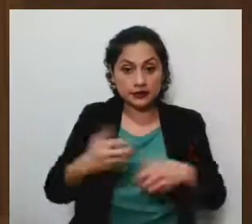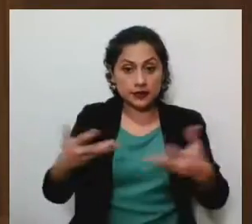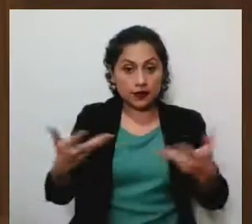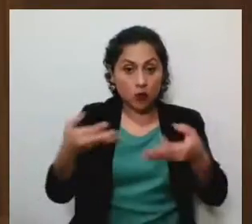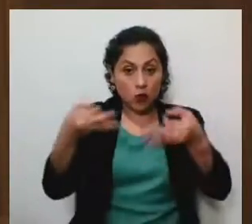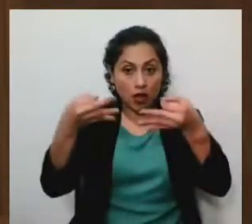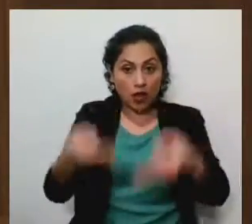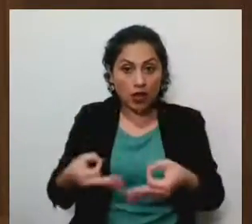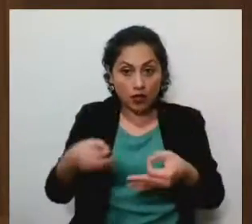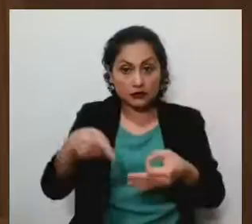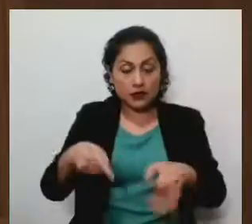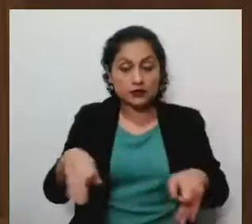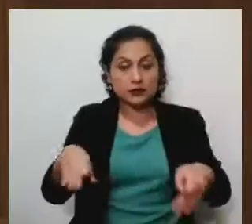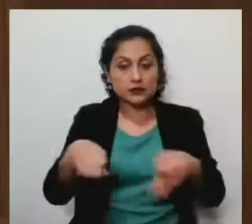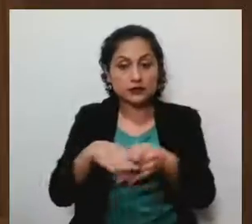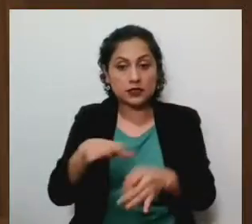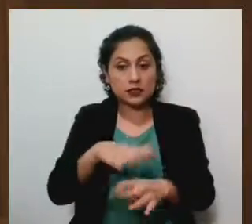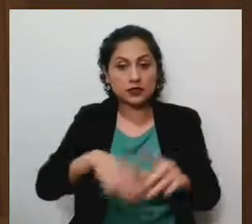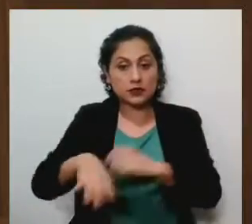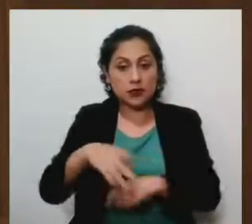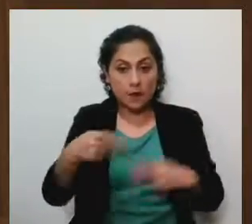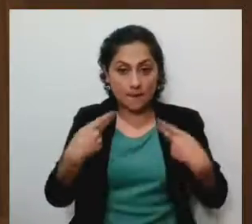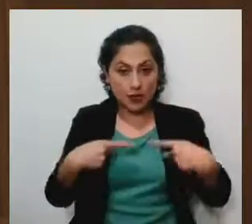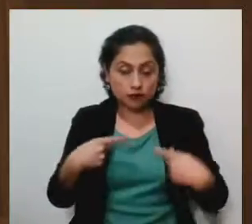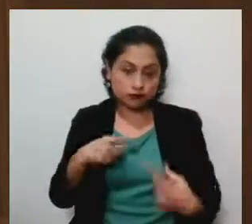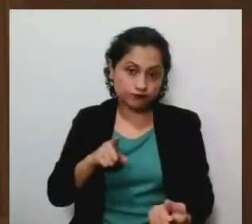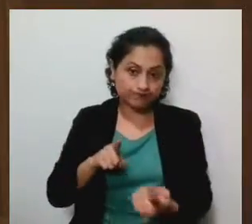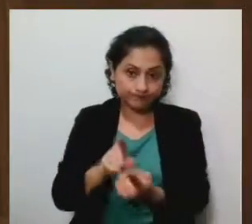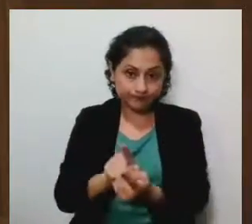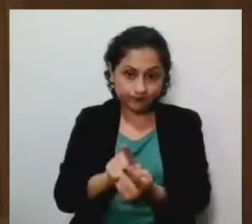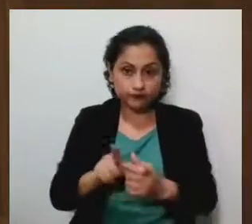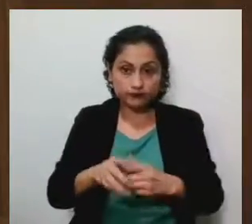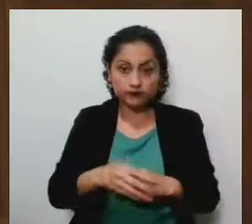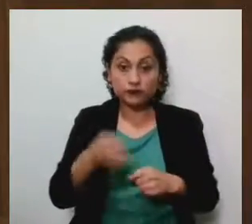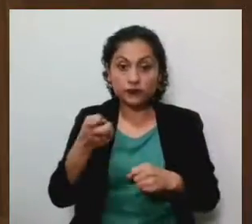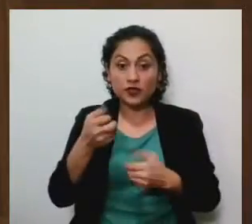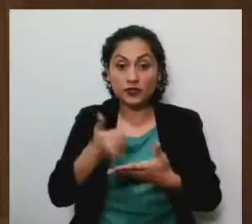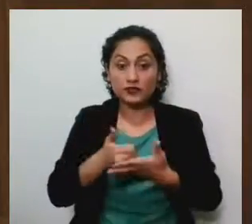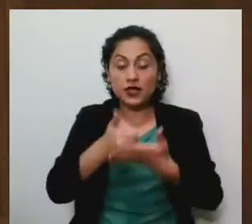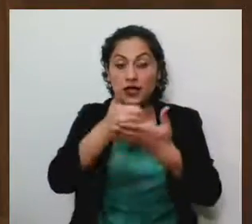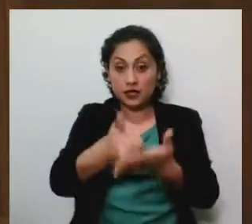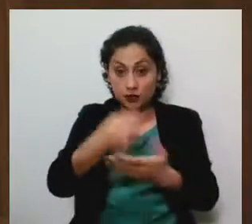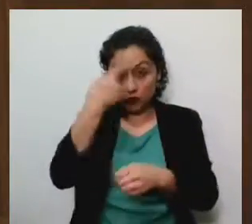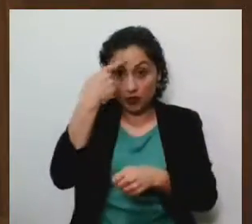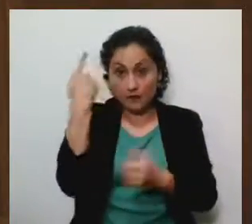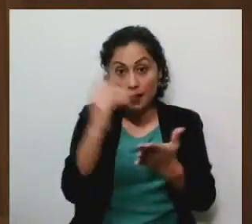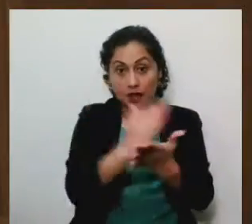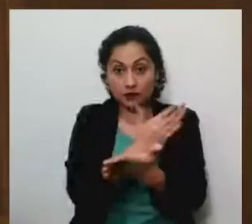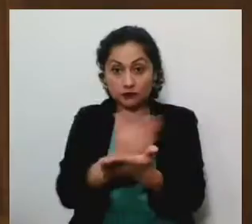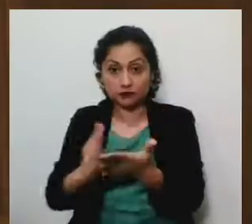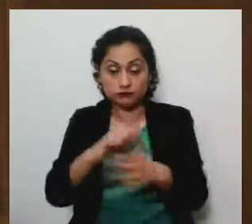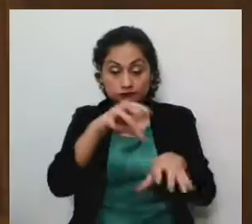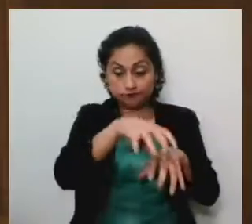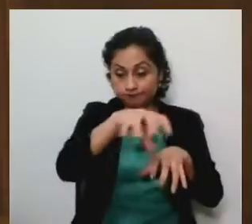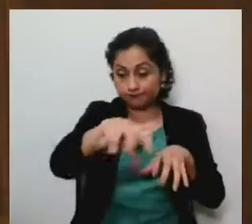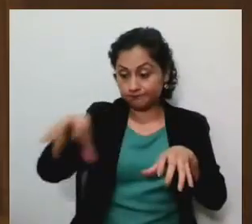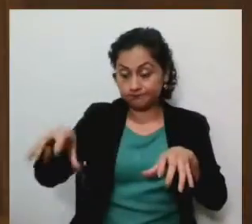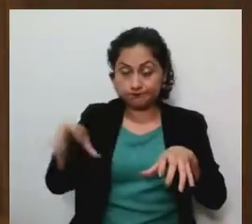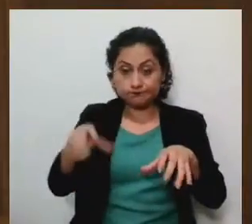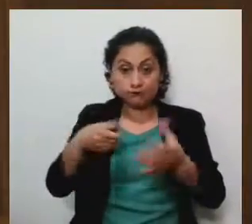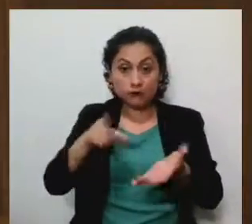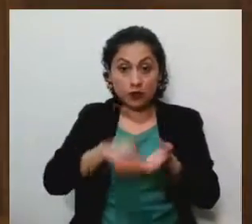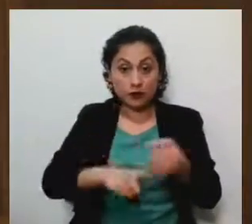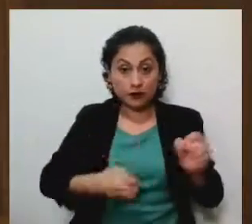con la población. Sirve de base a la división territorial y organización política de los estados miembros de nuestra